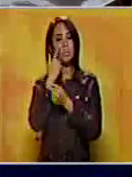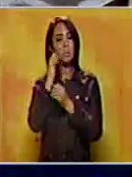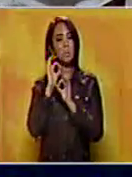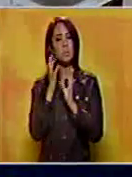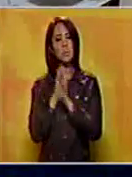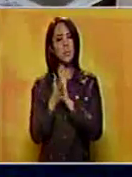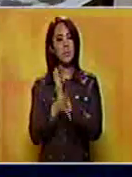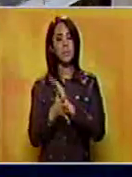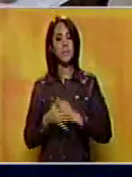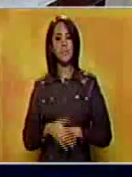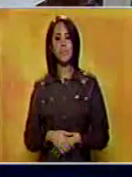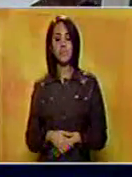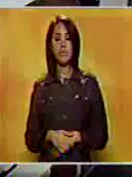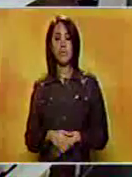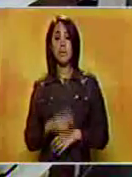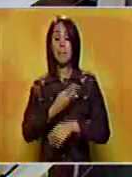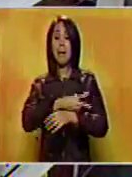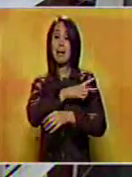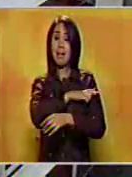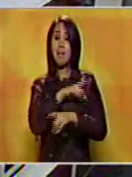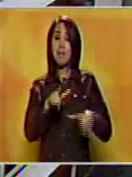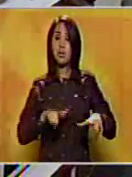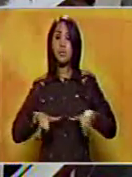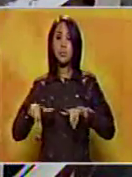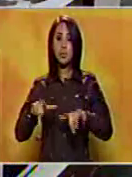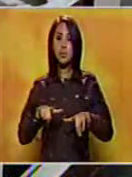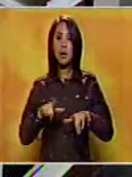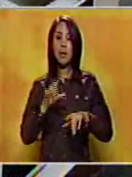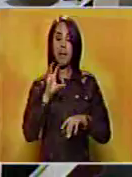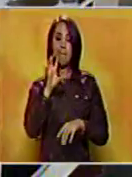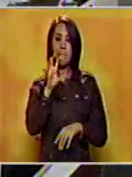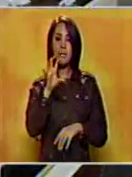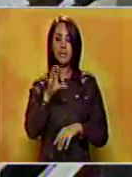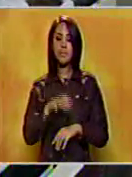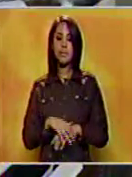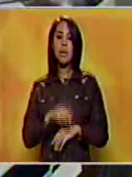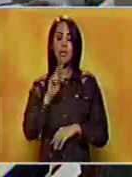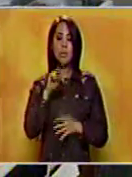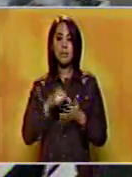siniestro, el más grave en la zona central del país desde 2009.